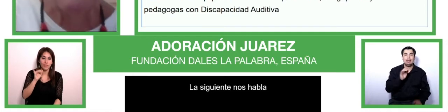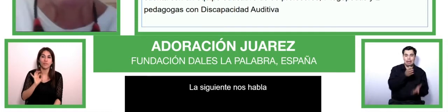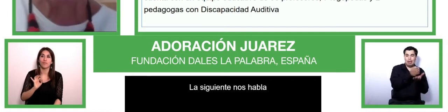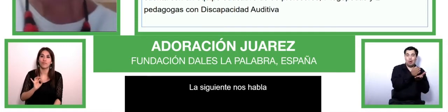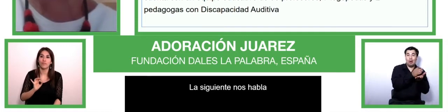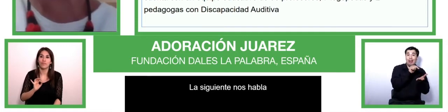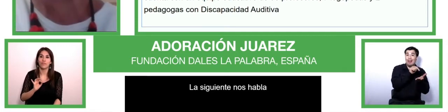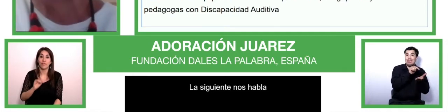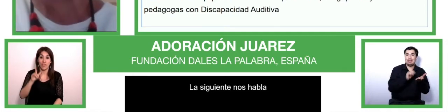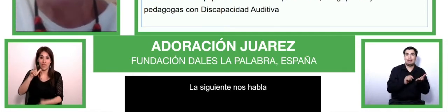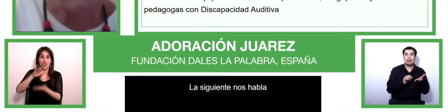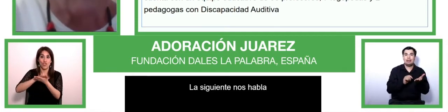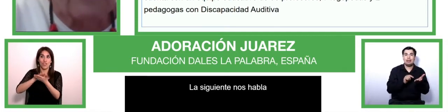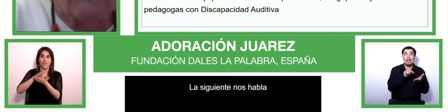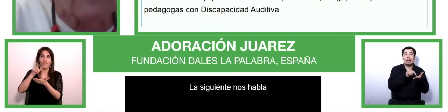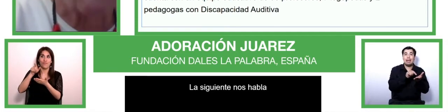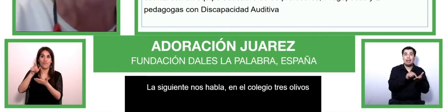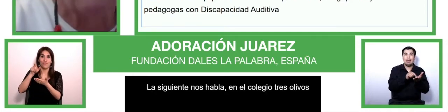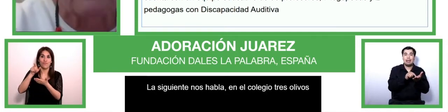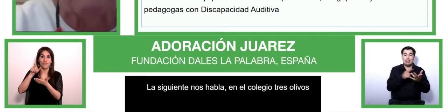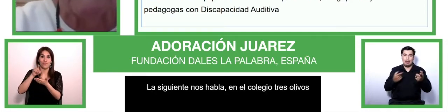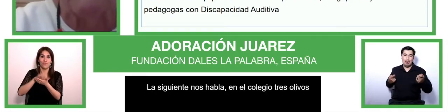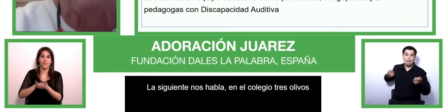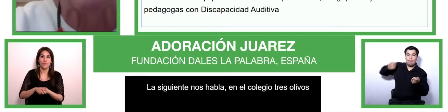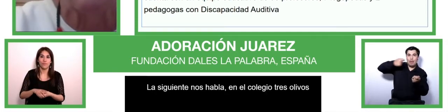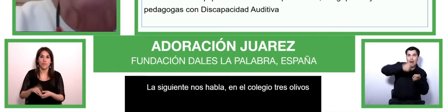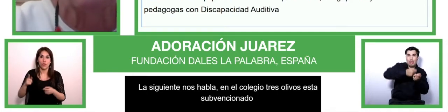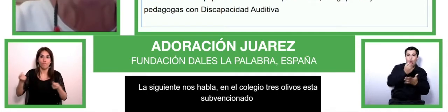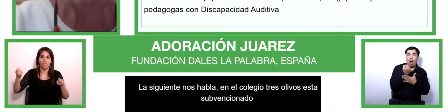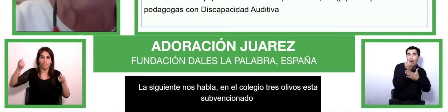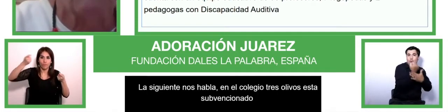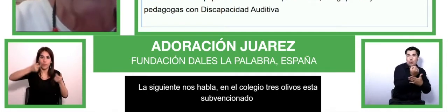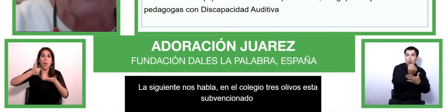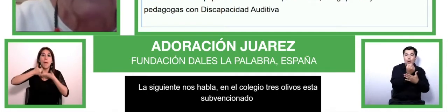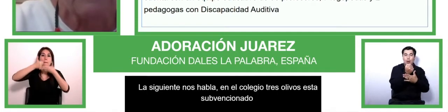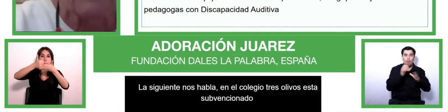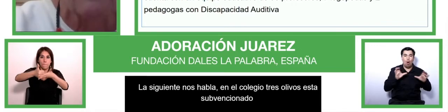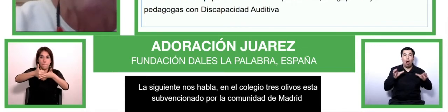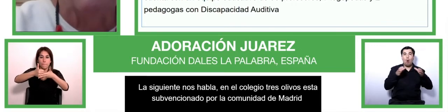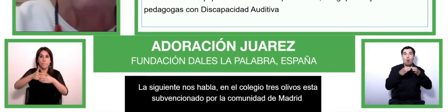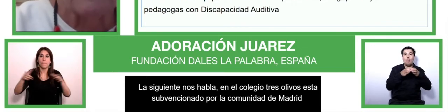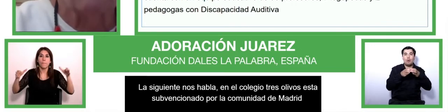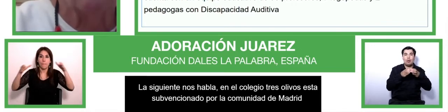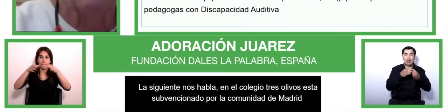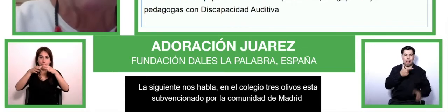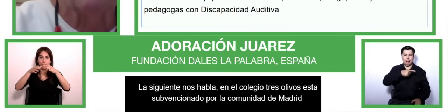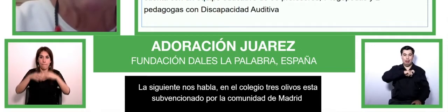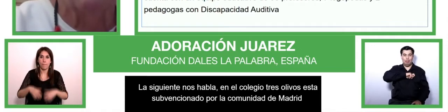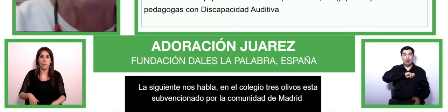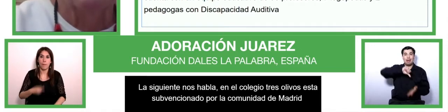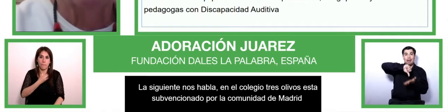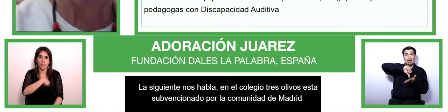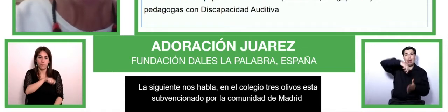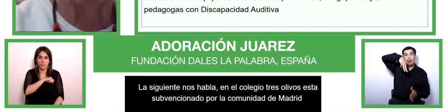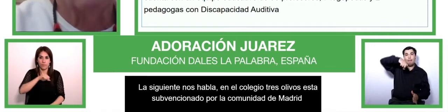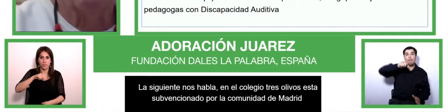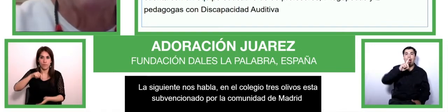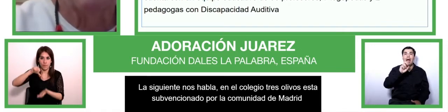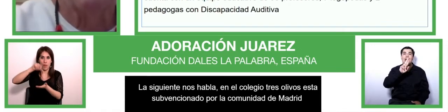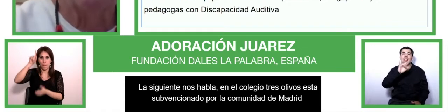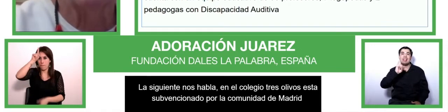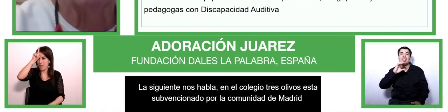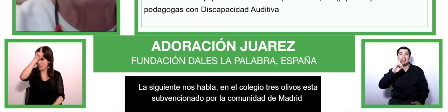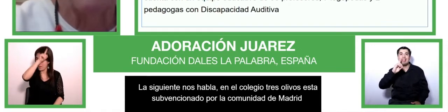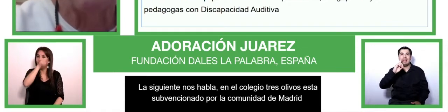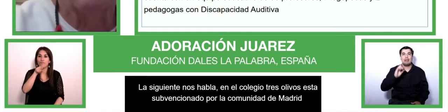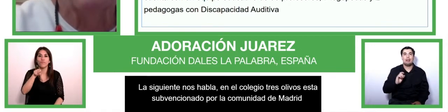Olivos está subvencionado por la Comunidad de Madrid, es decir, que es un colegio que la enseñanza es gratuita y actualmente